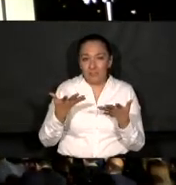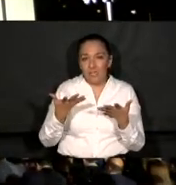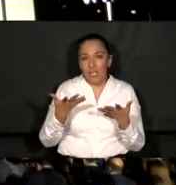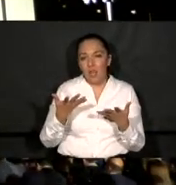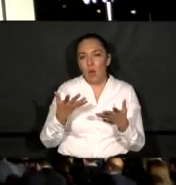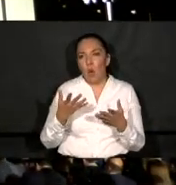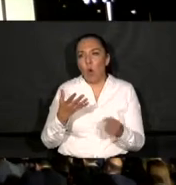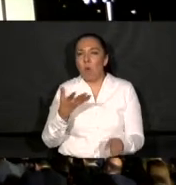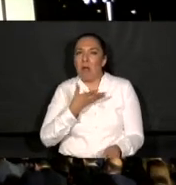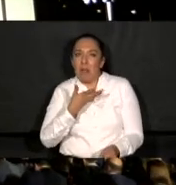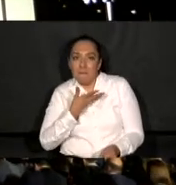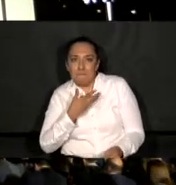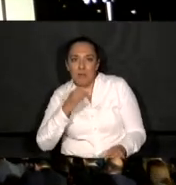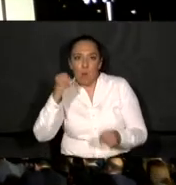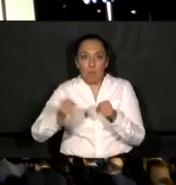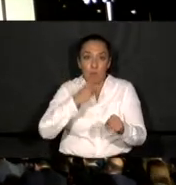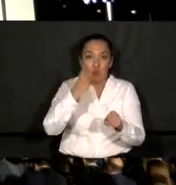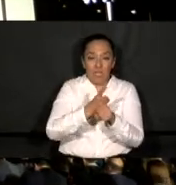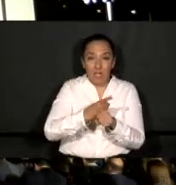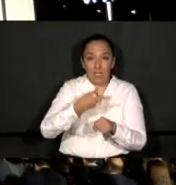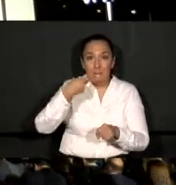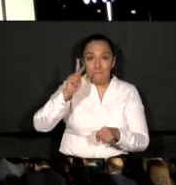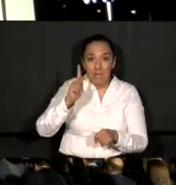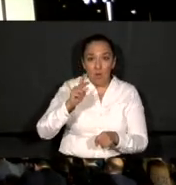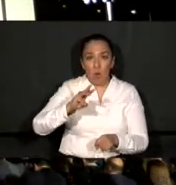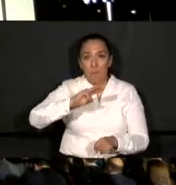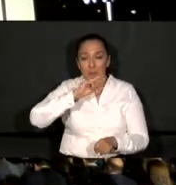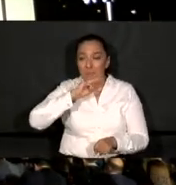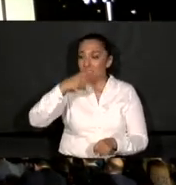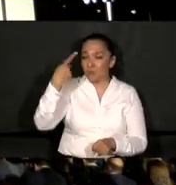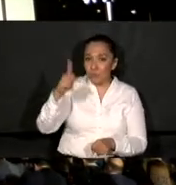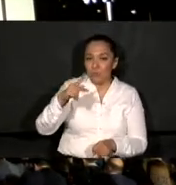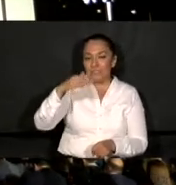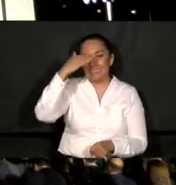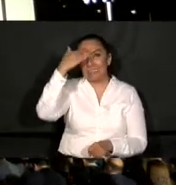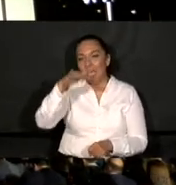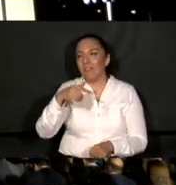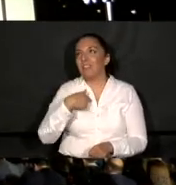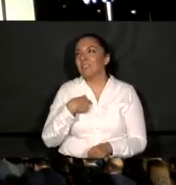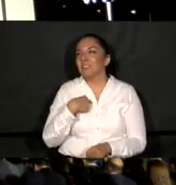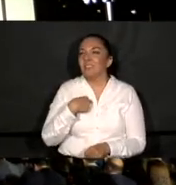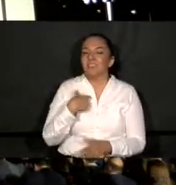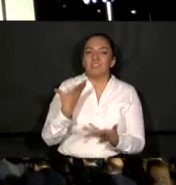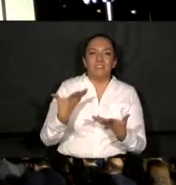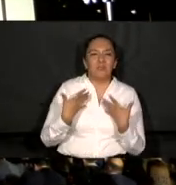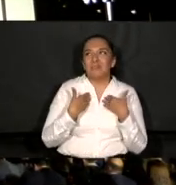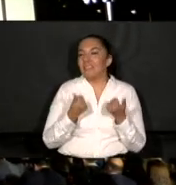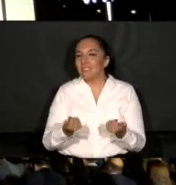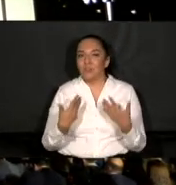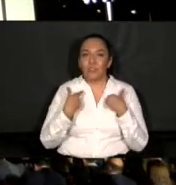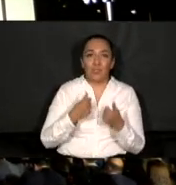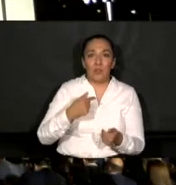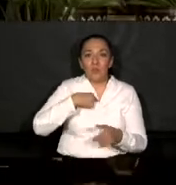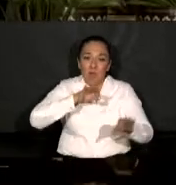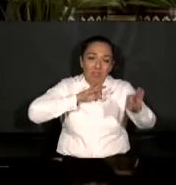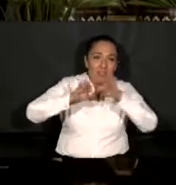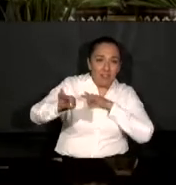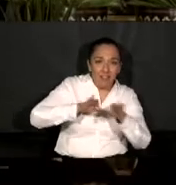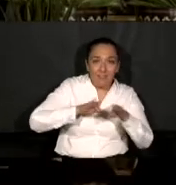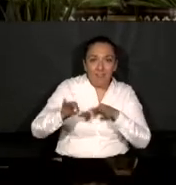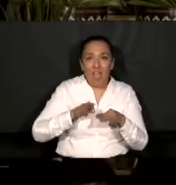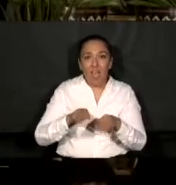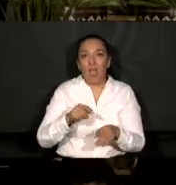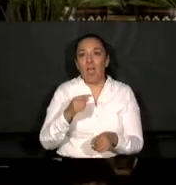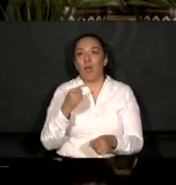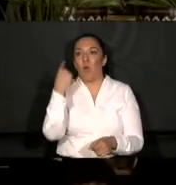sí lo sabe. Y ella vive llena de frustración y de angustia por no entender cómo es que trabajando